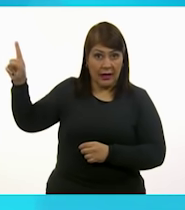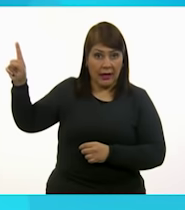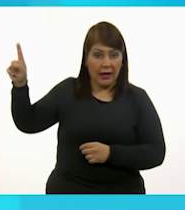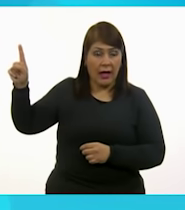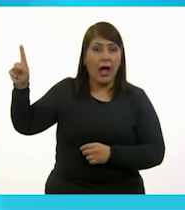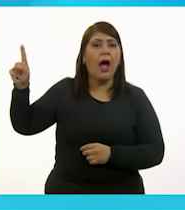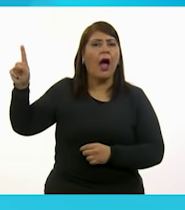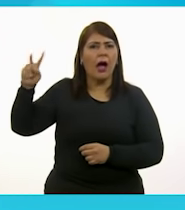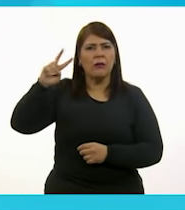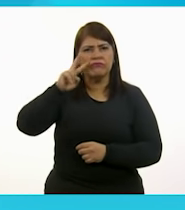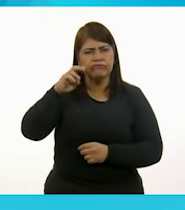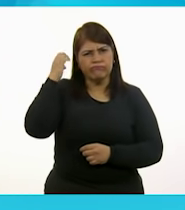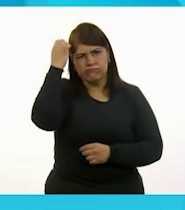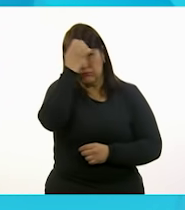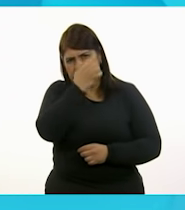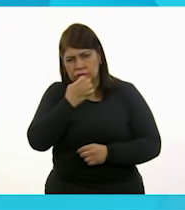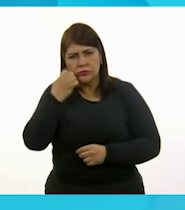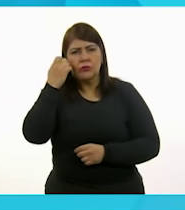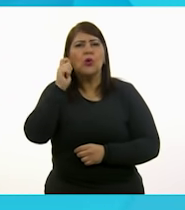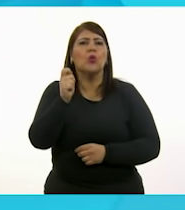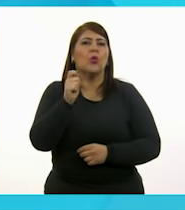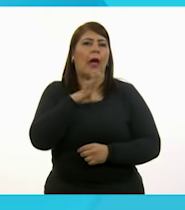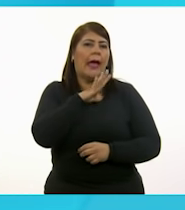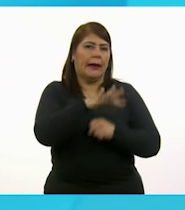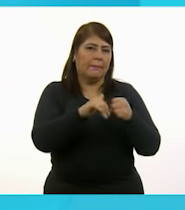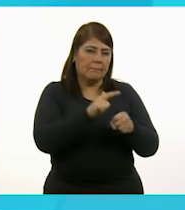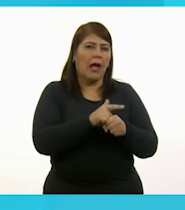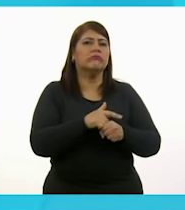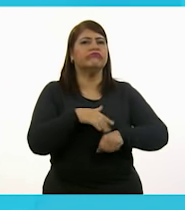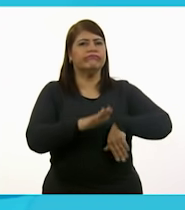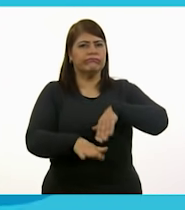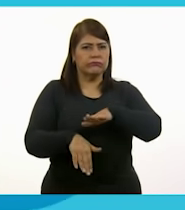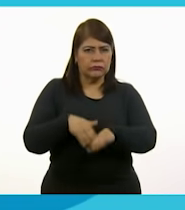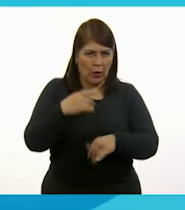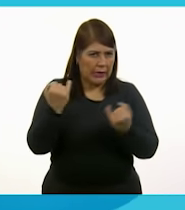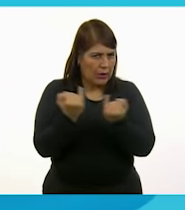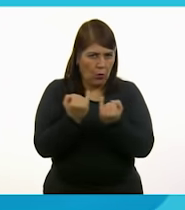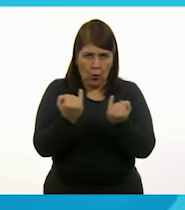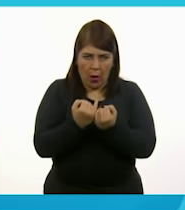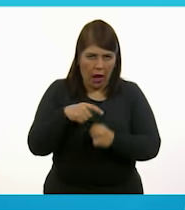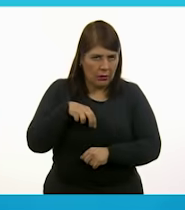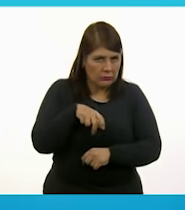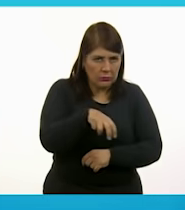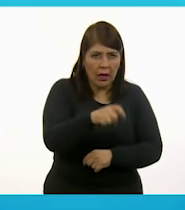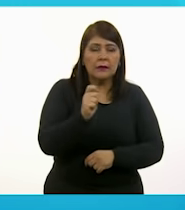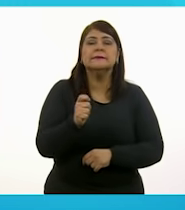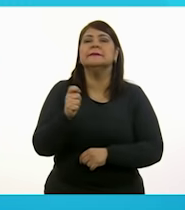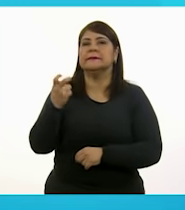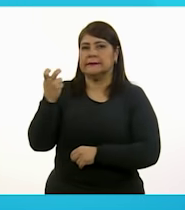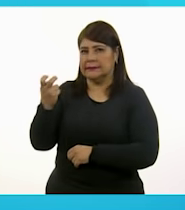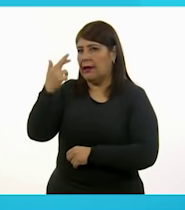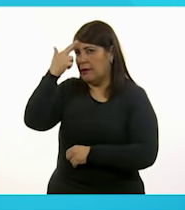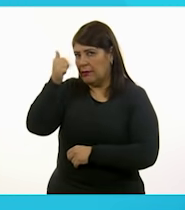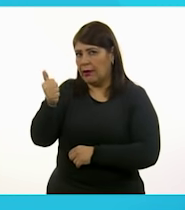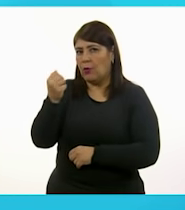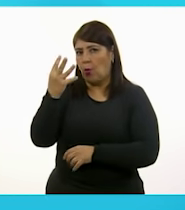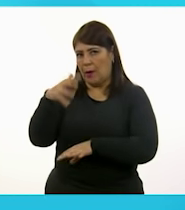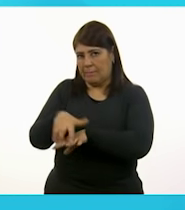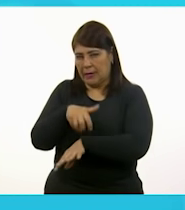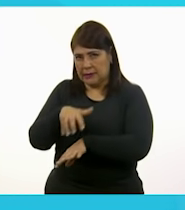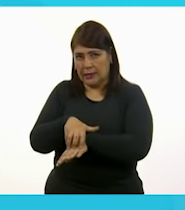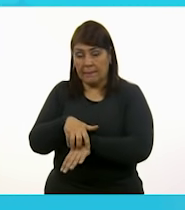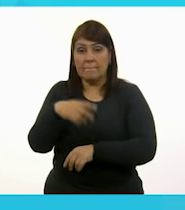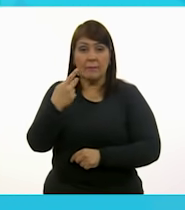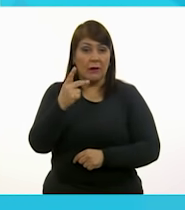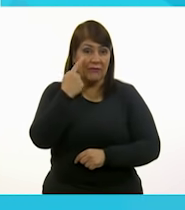rinoceronte y es obvio que es un animal que camina ¿Estamos de acuerdo, Pepe? Cierto Ahí se ven sus cuatro patas Pero ahora observa